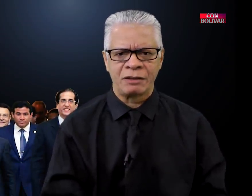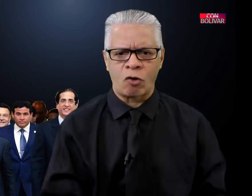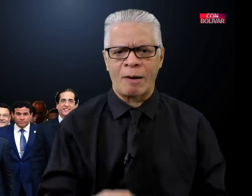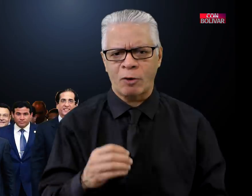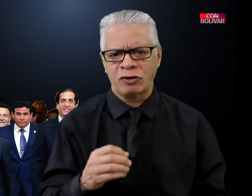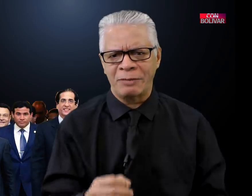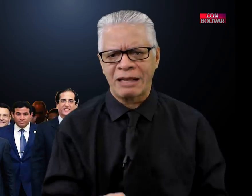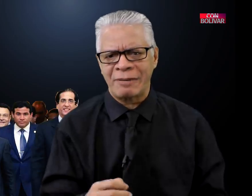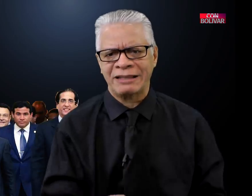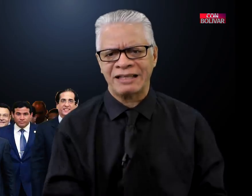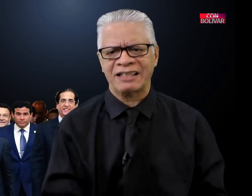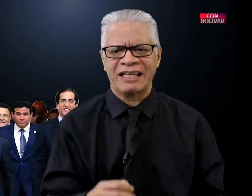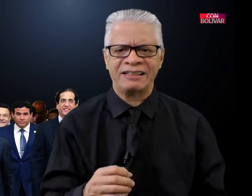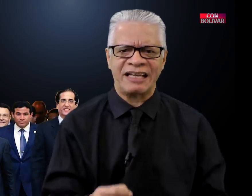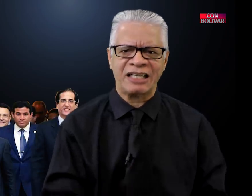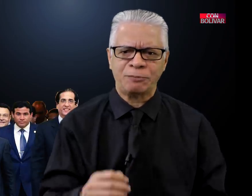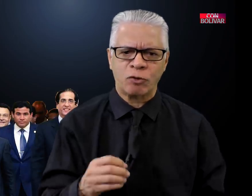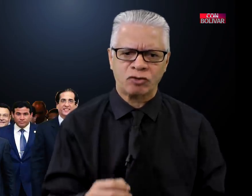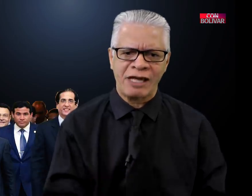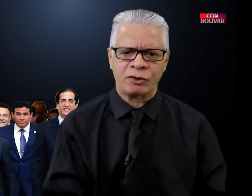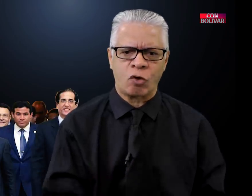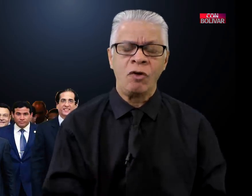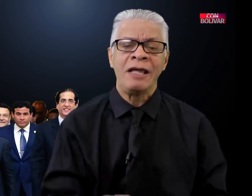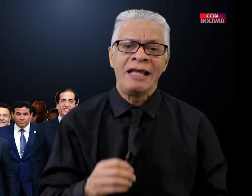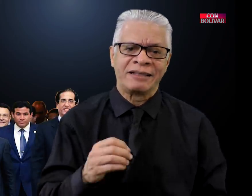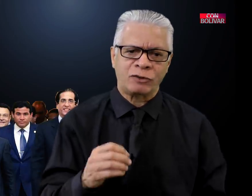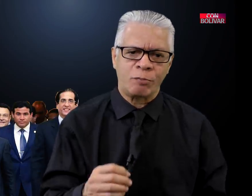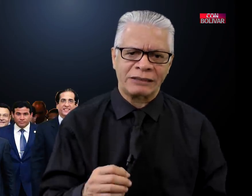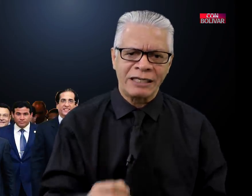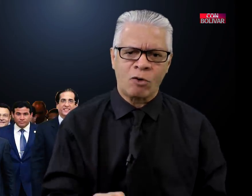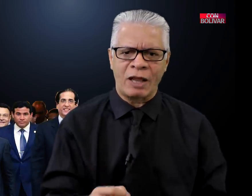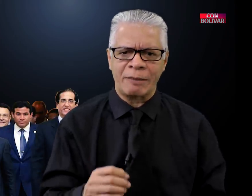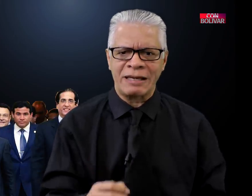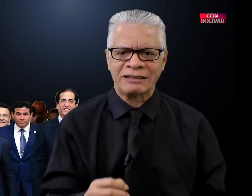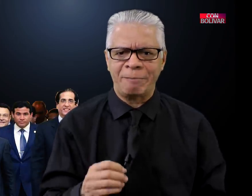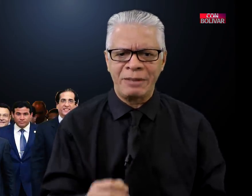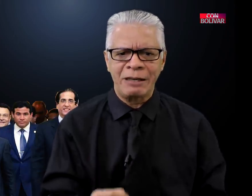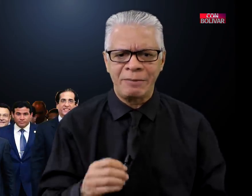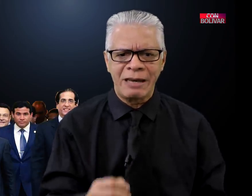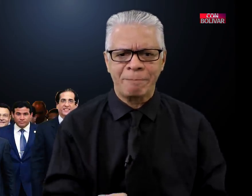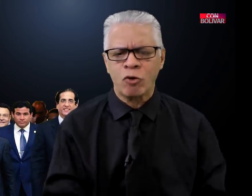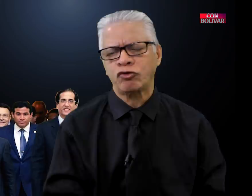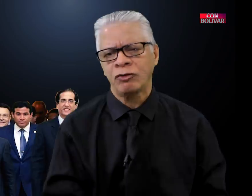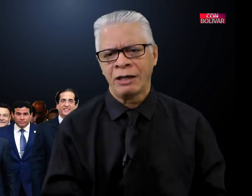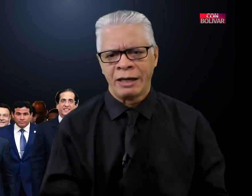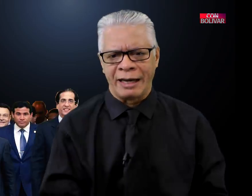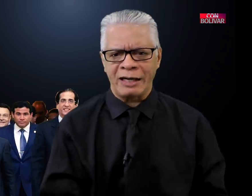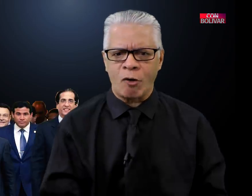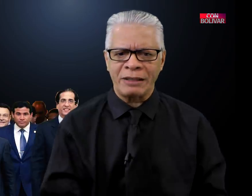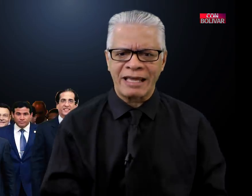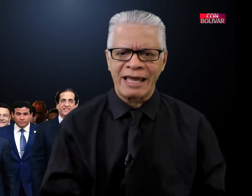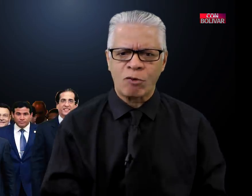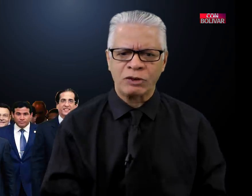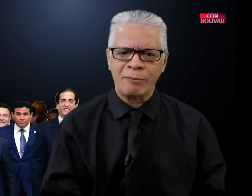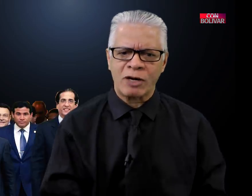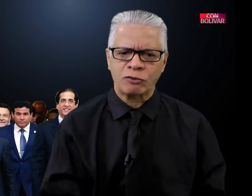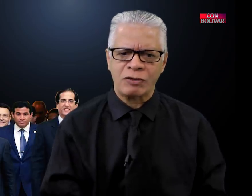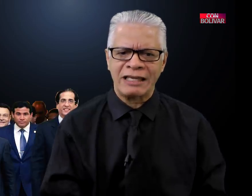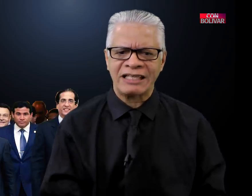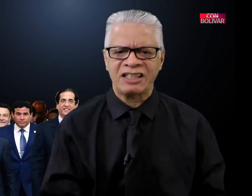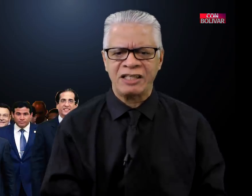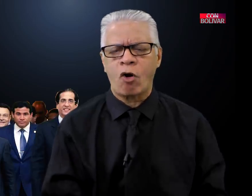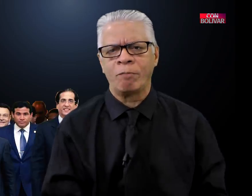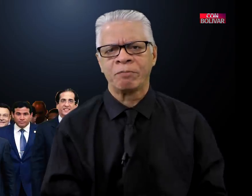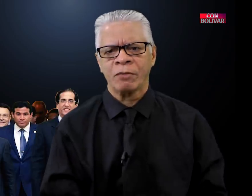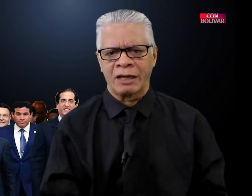siguiente: con aproximadamente el 76% de su matrícula de más de 1,000 miembros, el Comité Ejecutivo